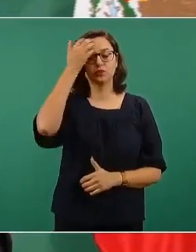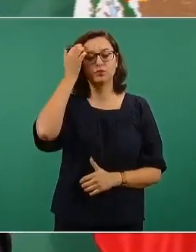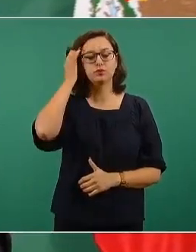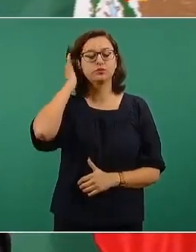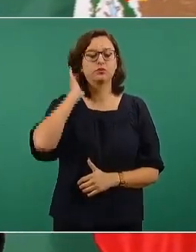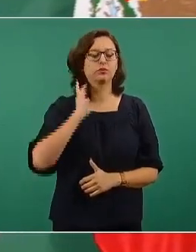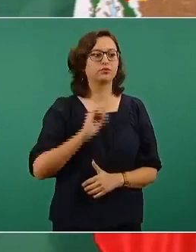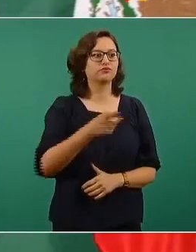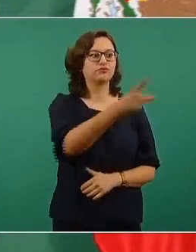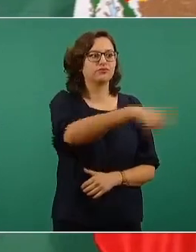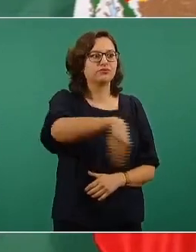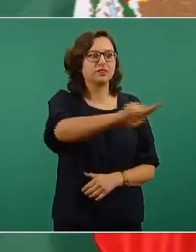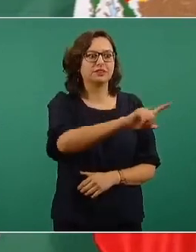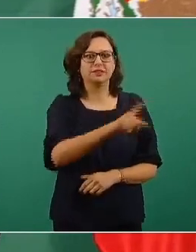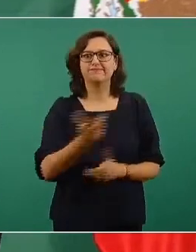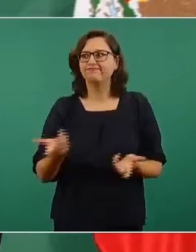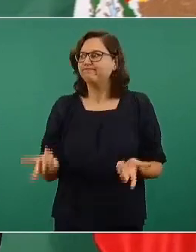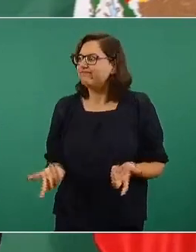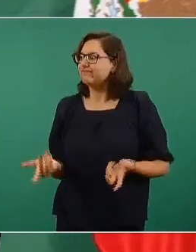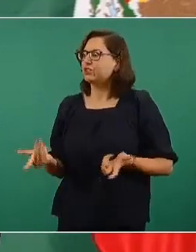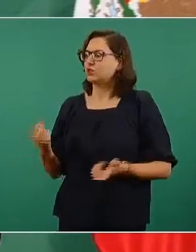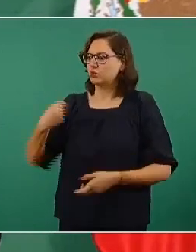nuestros adversarios, ¿cómo es posible